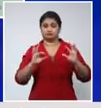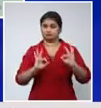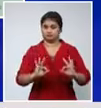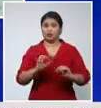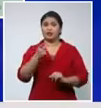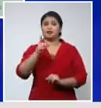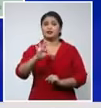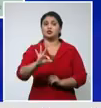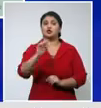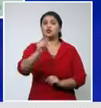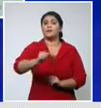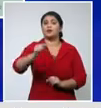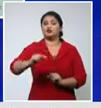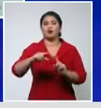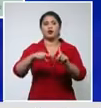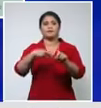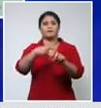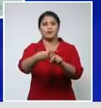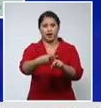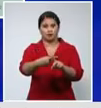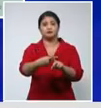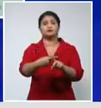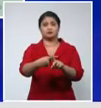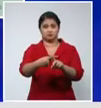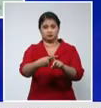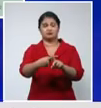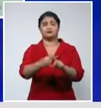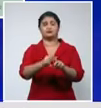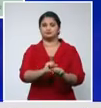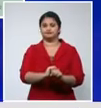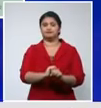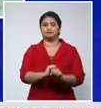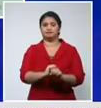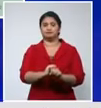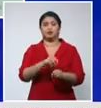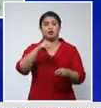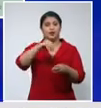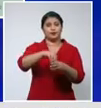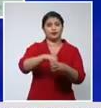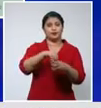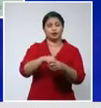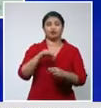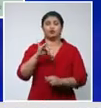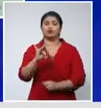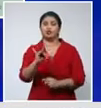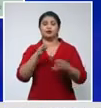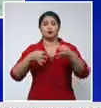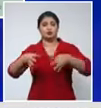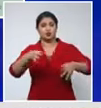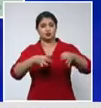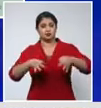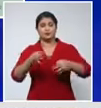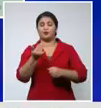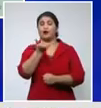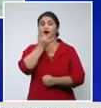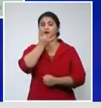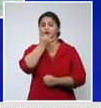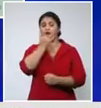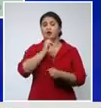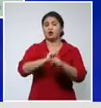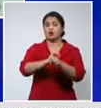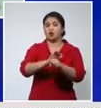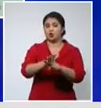más. Además, todavía con una dispersión importante en 7 de sus 11 municipios. Aunque la